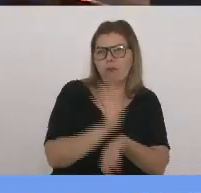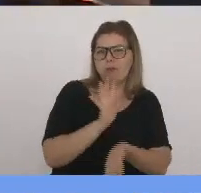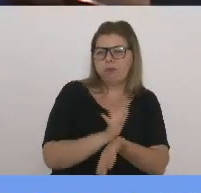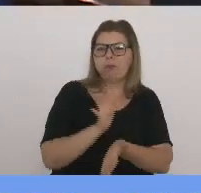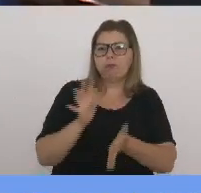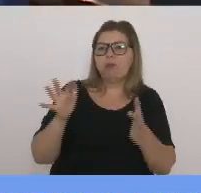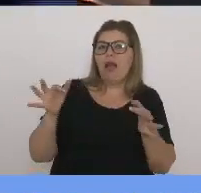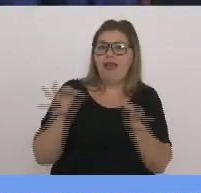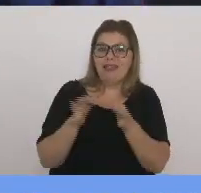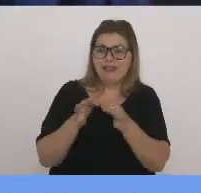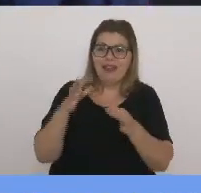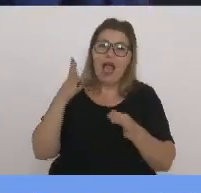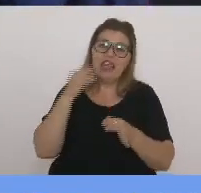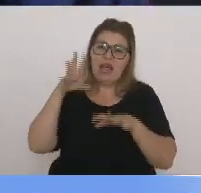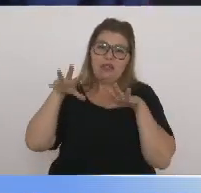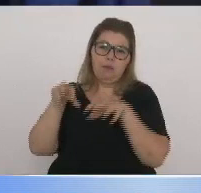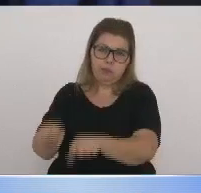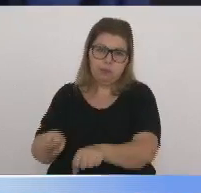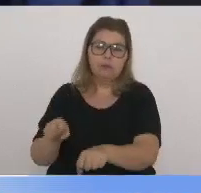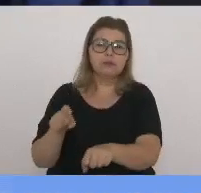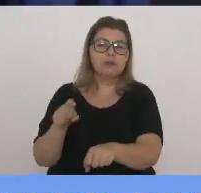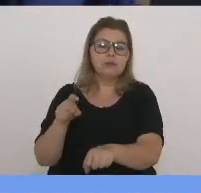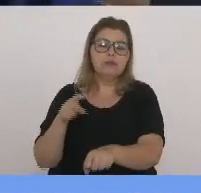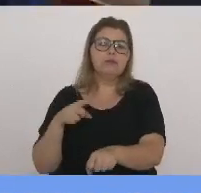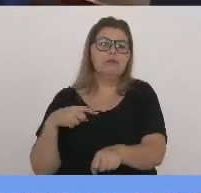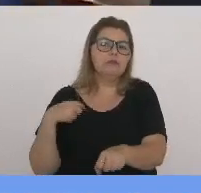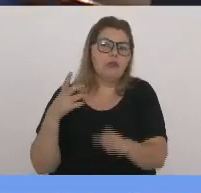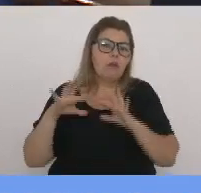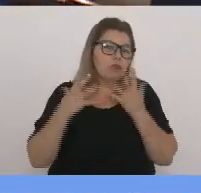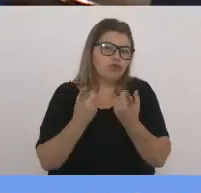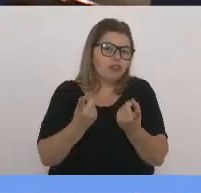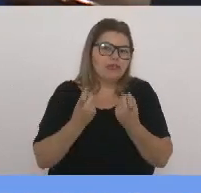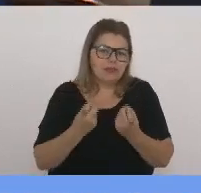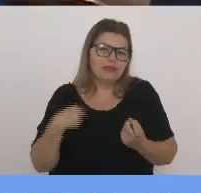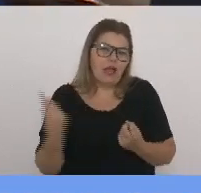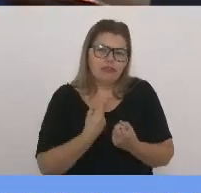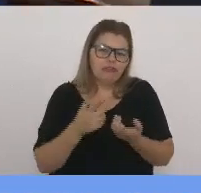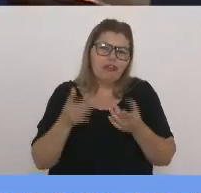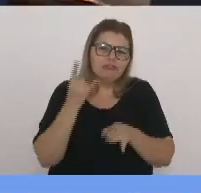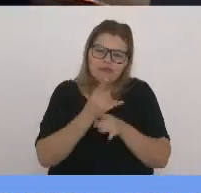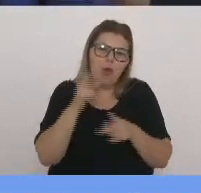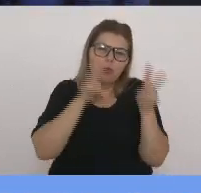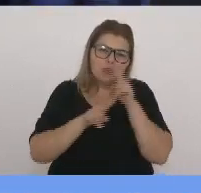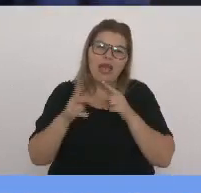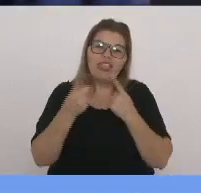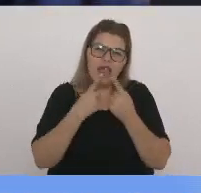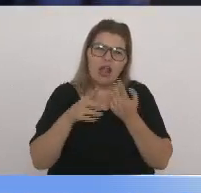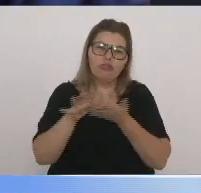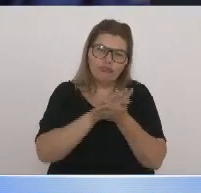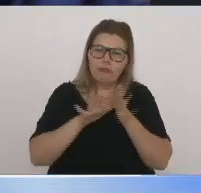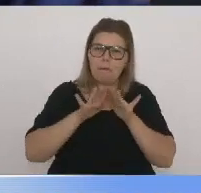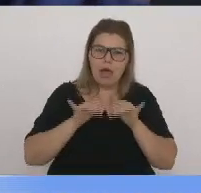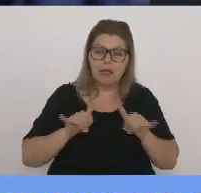un mundo que reclama confianza, cooperación y, sobre todo, paz. La causa de Malvinas es nacional